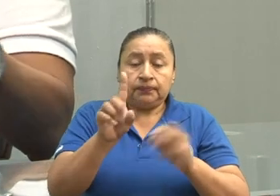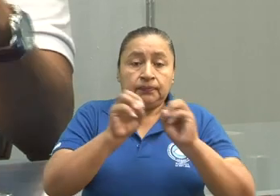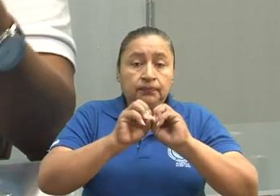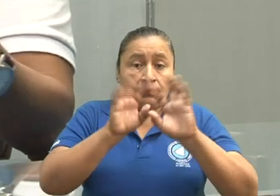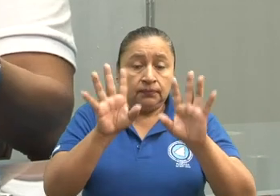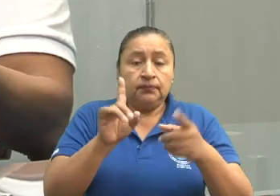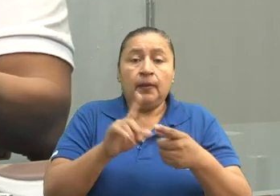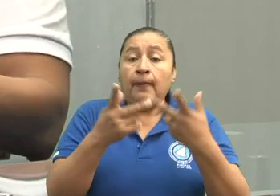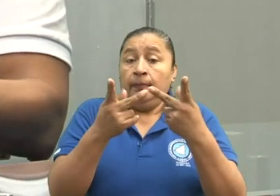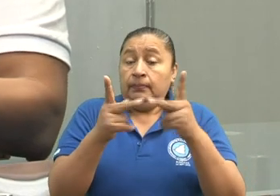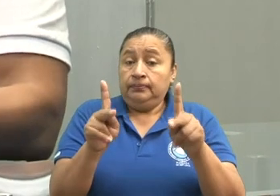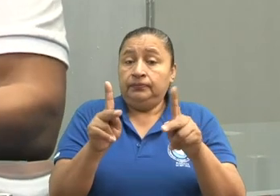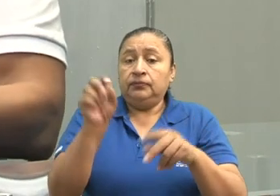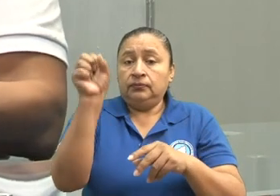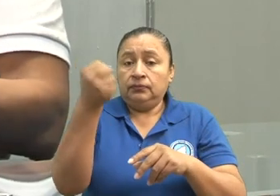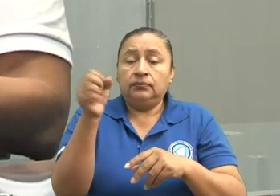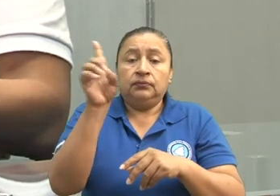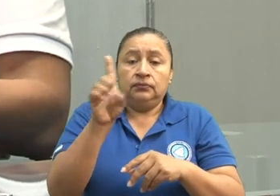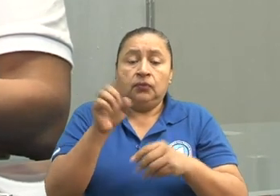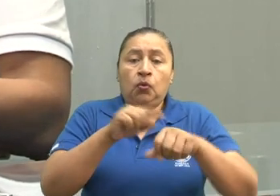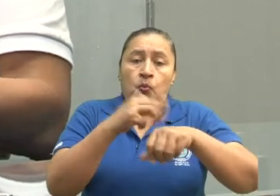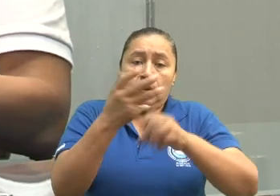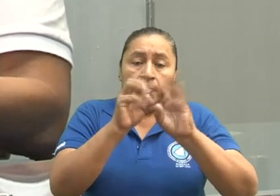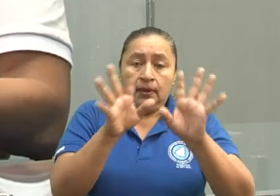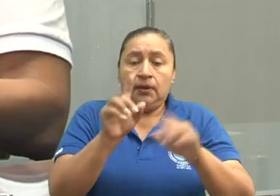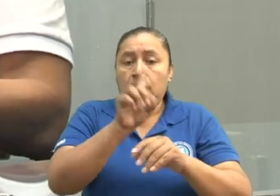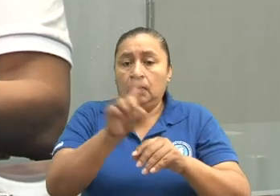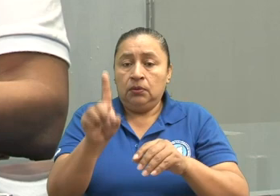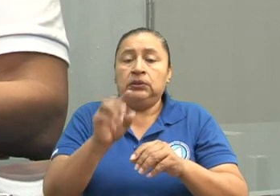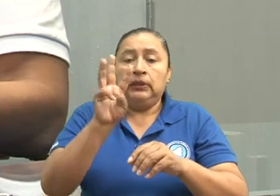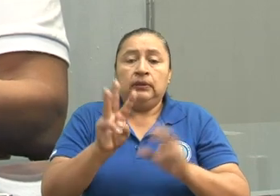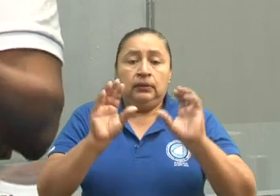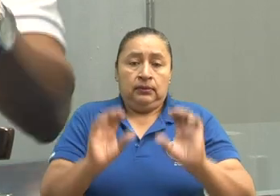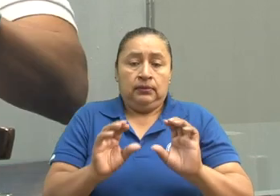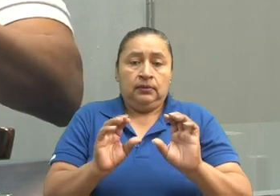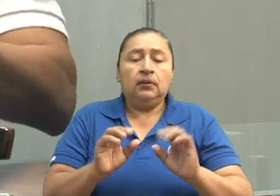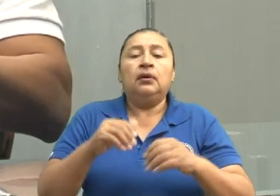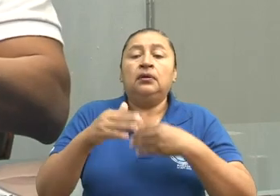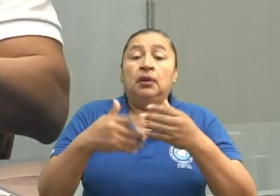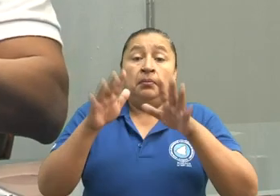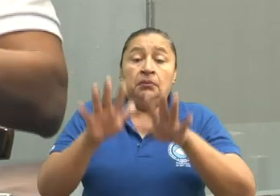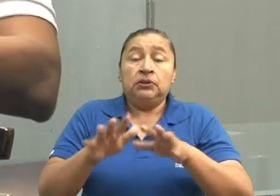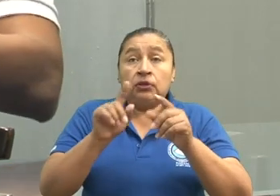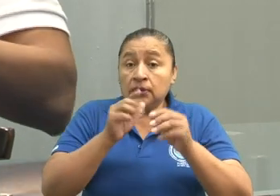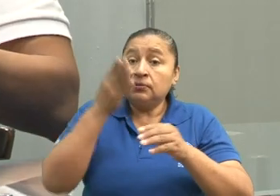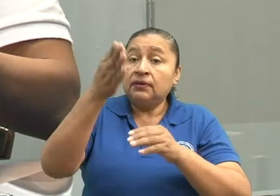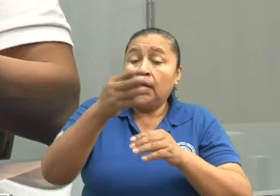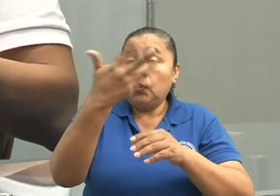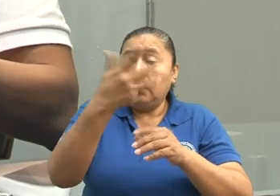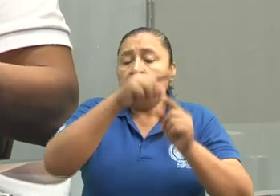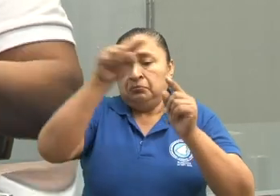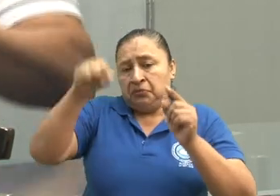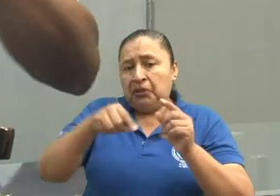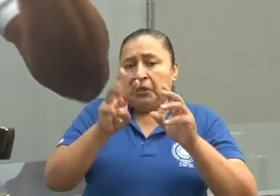mañana. Pero sábado y domingo, 9 de la mañana, 11 y 3 de la tarde. Y el que se va a las 9 de la mañana puede regresarse a